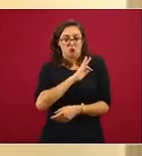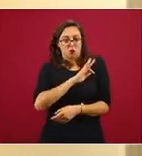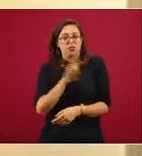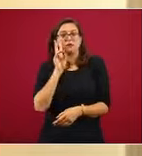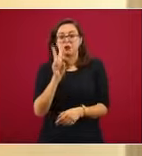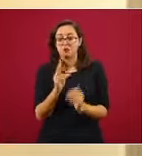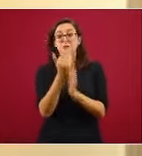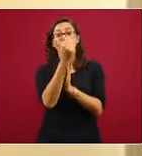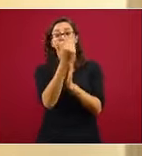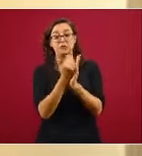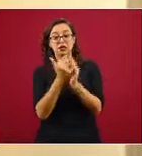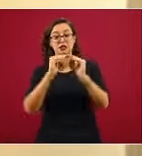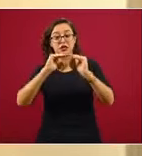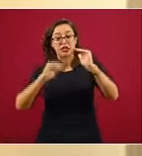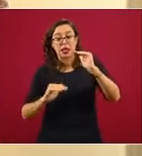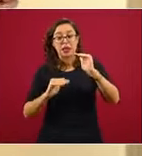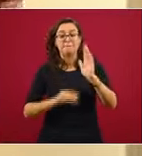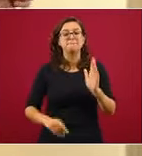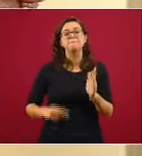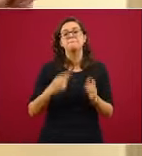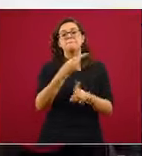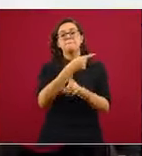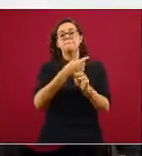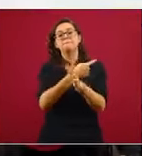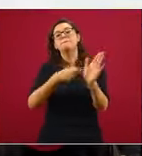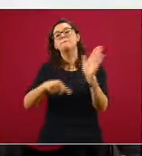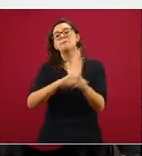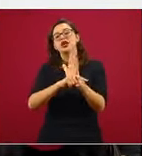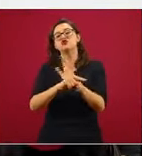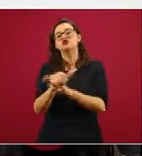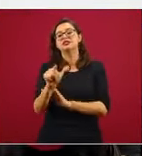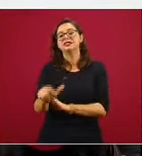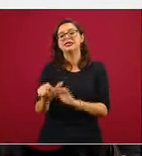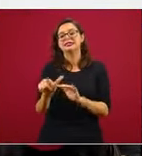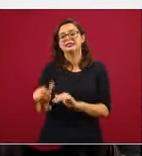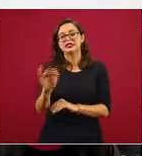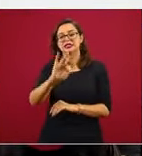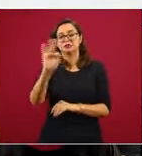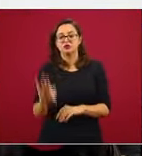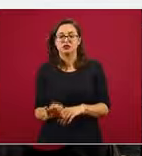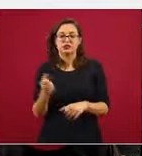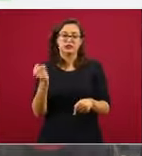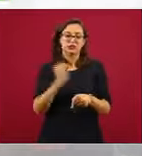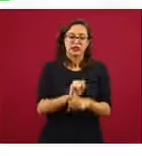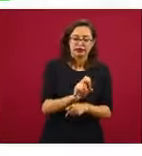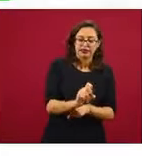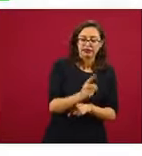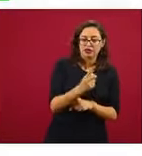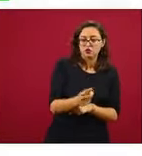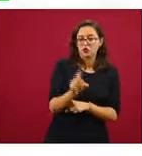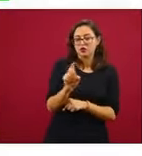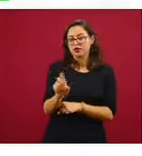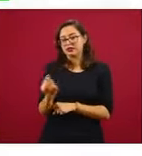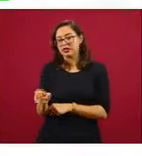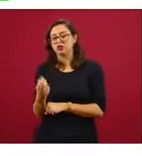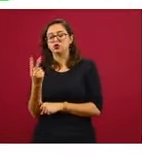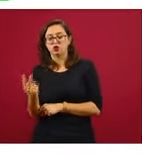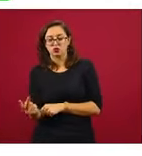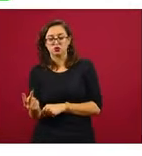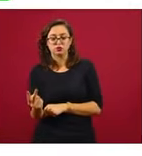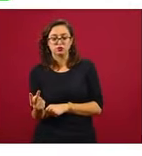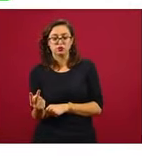descenso. Ahora es de menos 17% entre la semana 31-32. Todavía estamos cruzando los